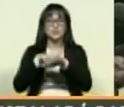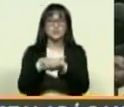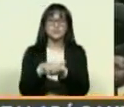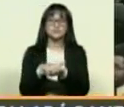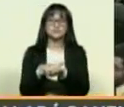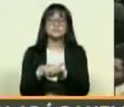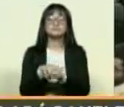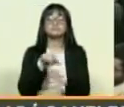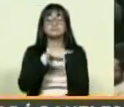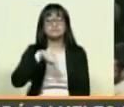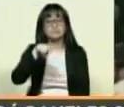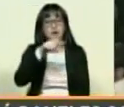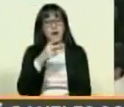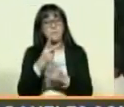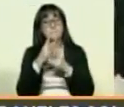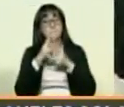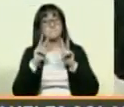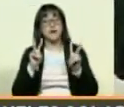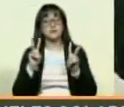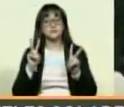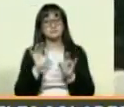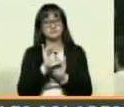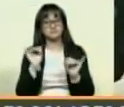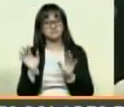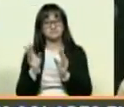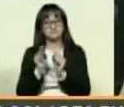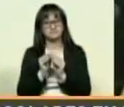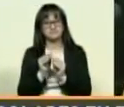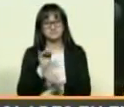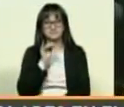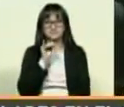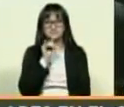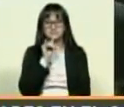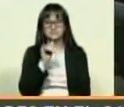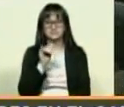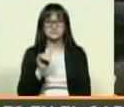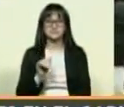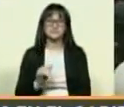paz. Nosotros, con esta información, regresamos entonces el contacto a los estudios. Adelante.